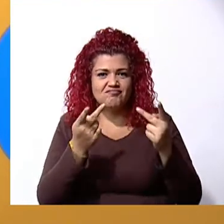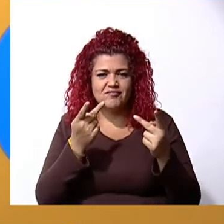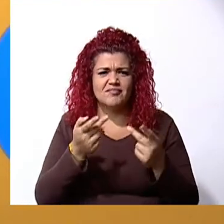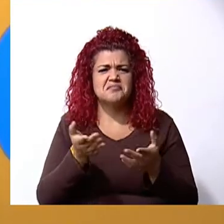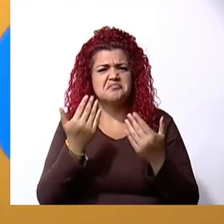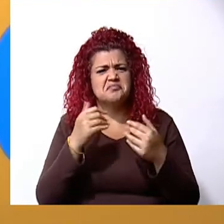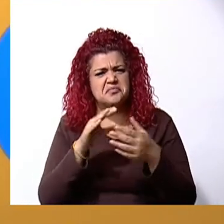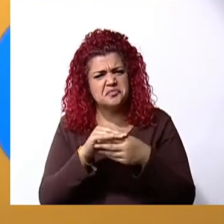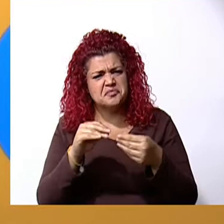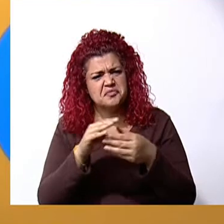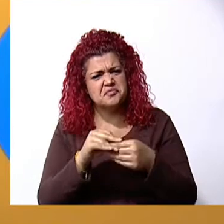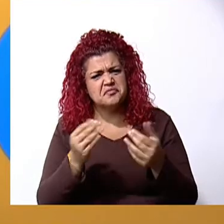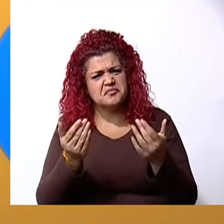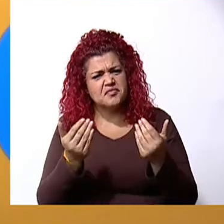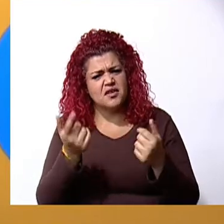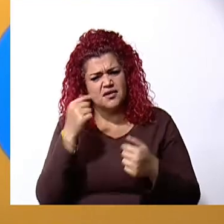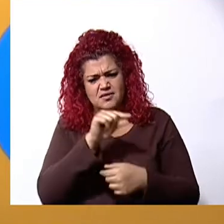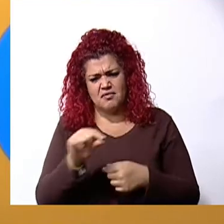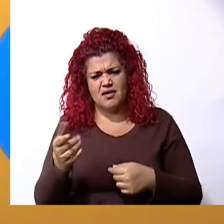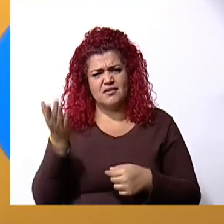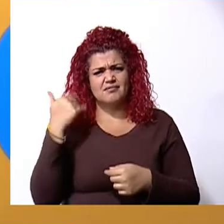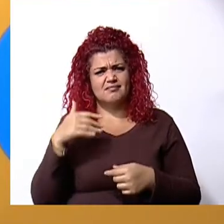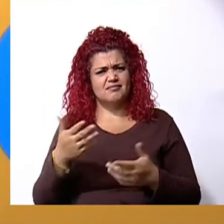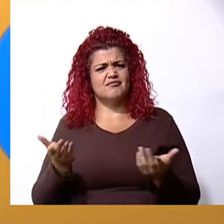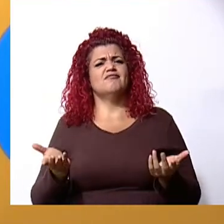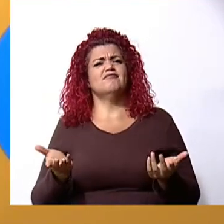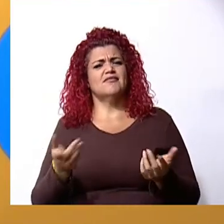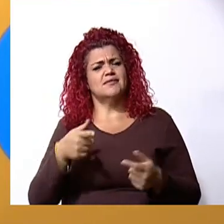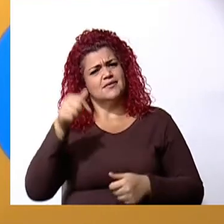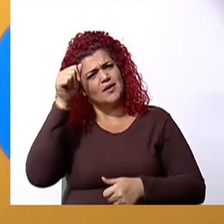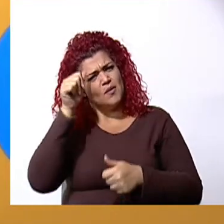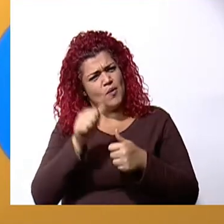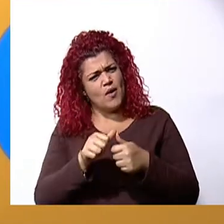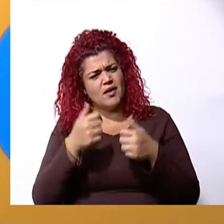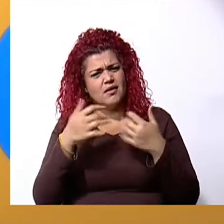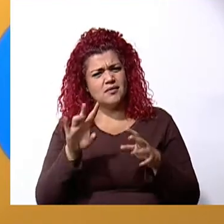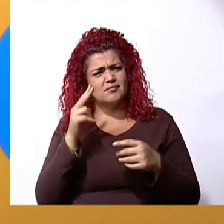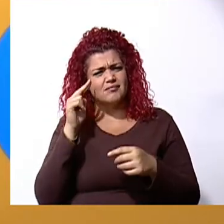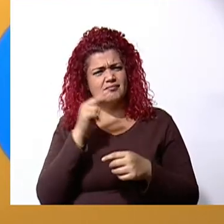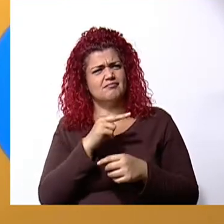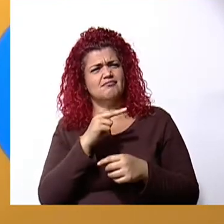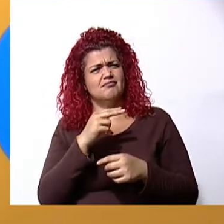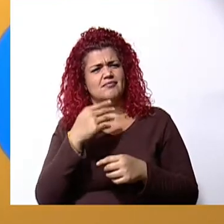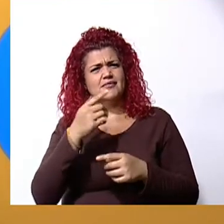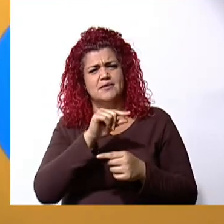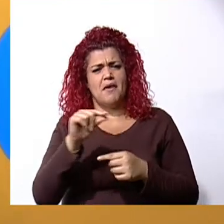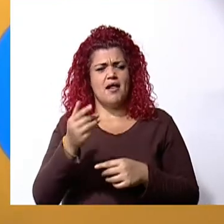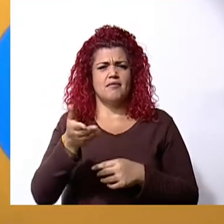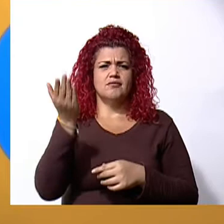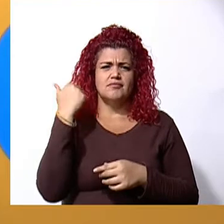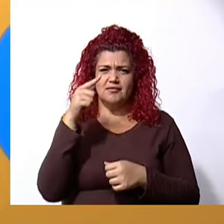Cuéntenme, ¿cómo les fue durante la semana? ¿Se acuerdan lo que vimos la semana anterior?